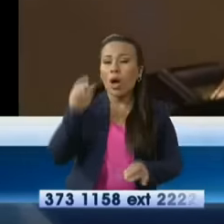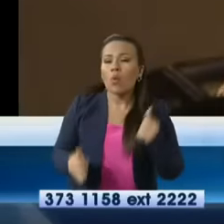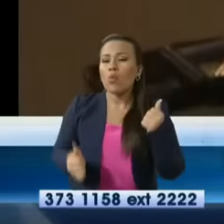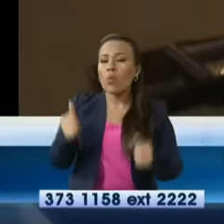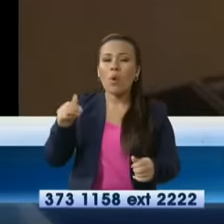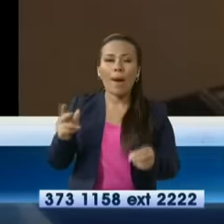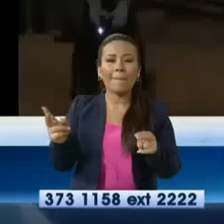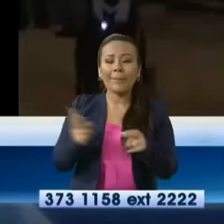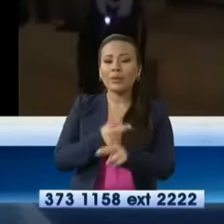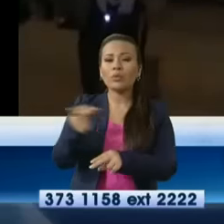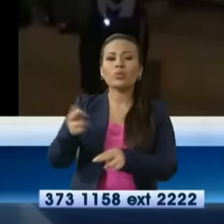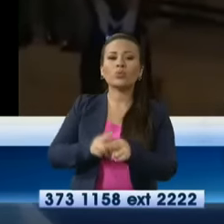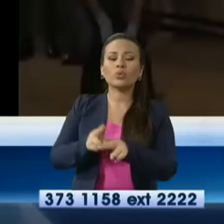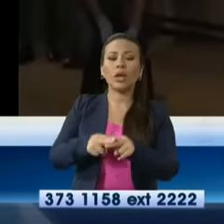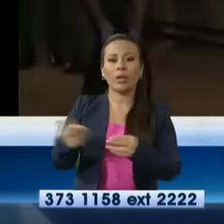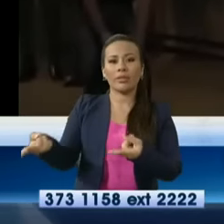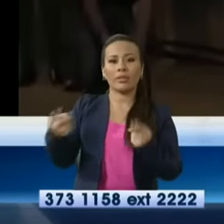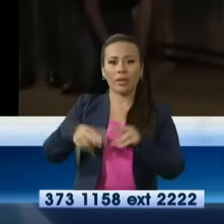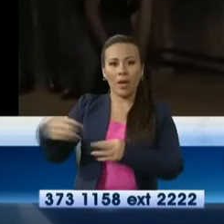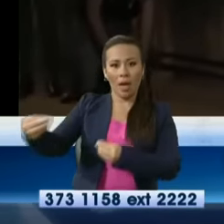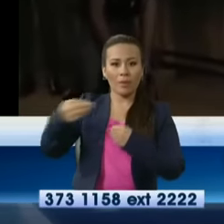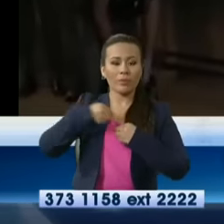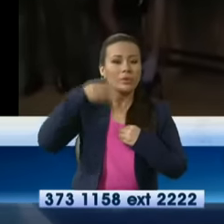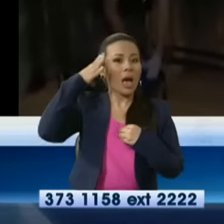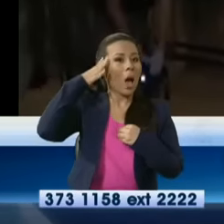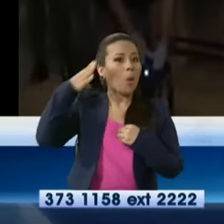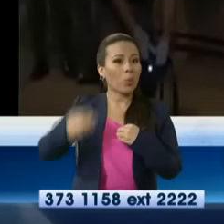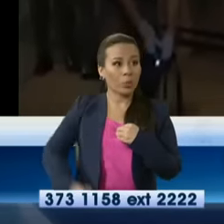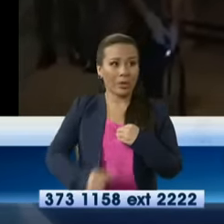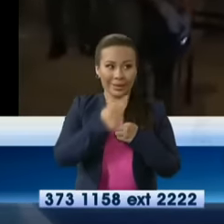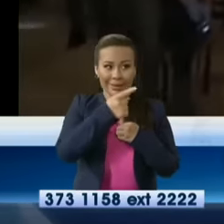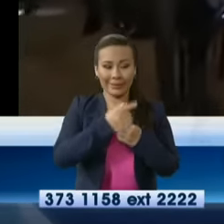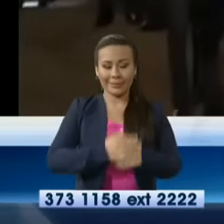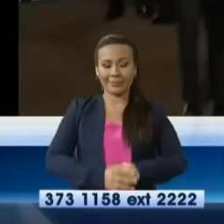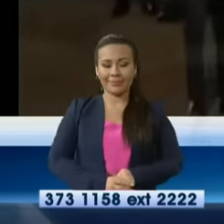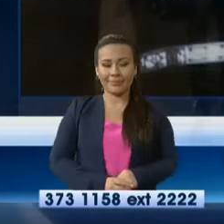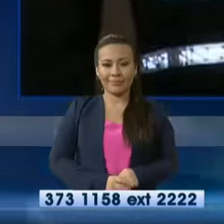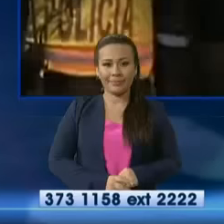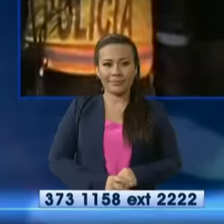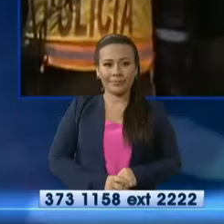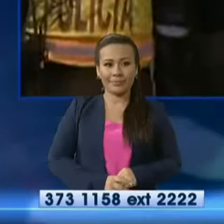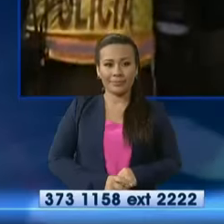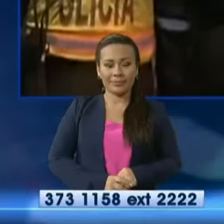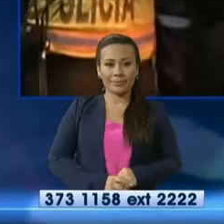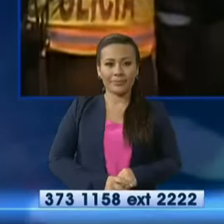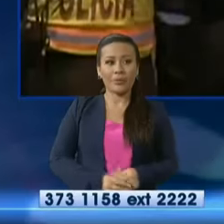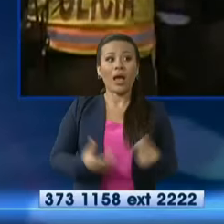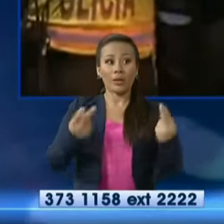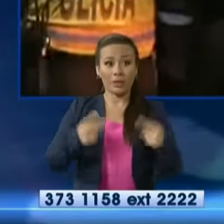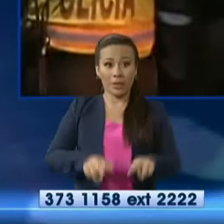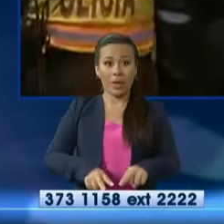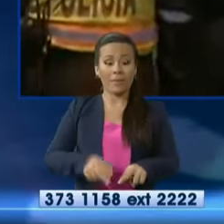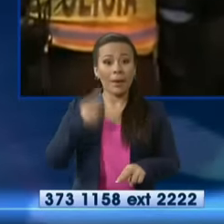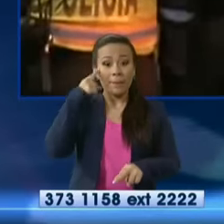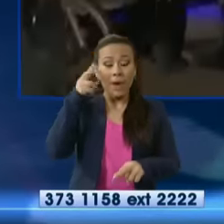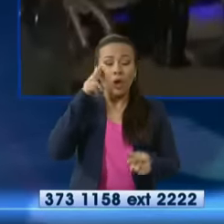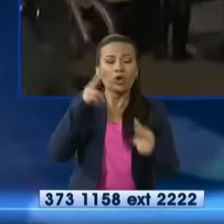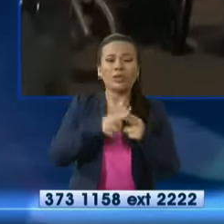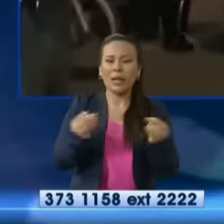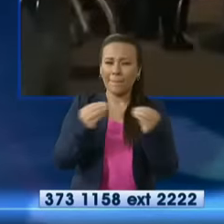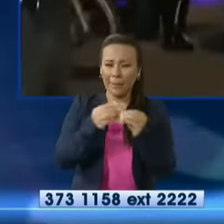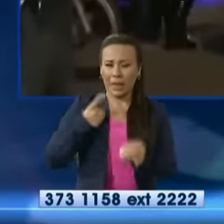explosivo usado. Informó desde la ciudad de Cuenca, Francisco Ramírez. Bueno, y precisamente para conocer